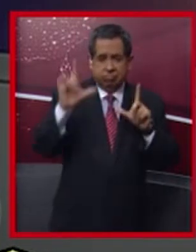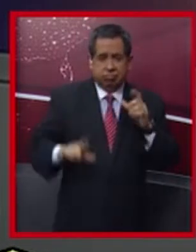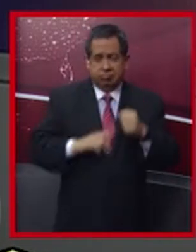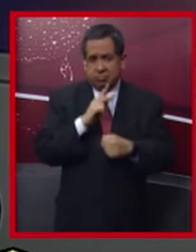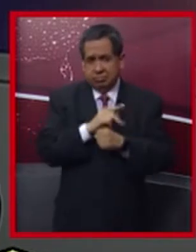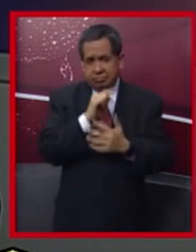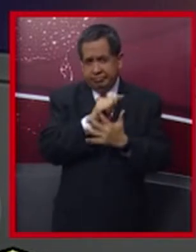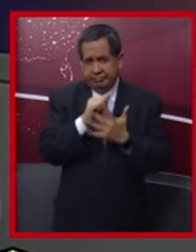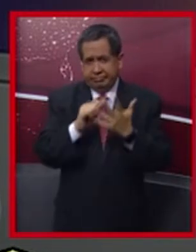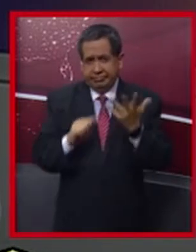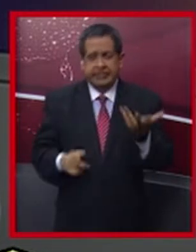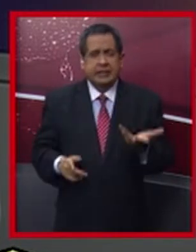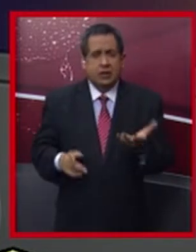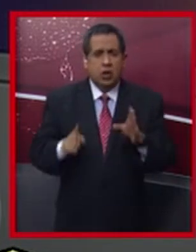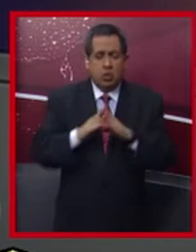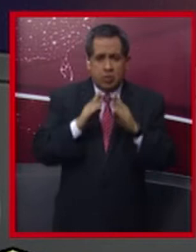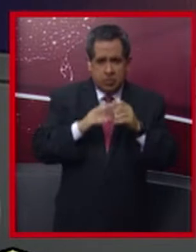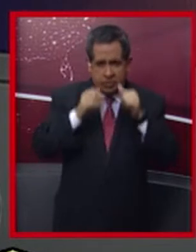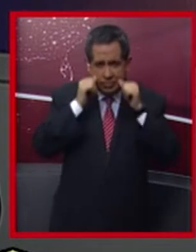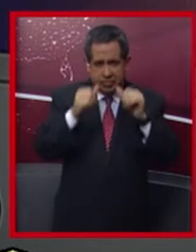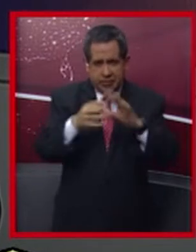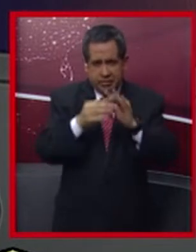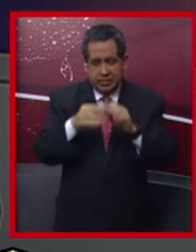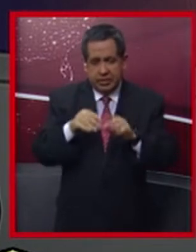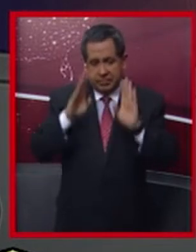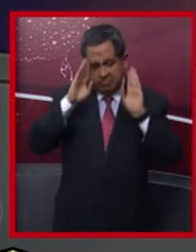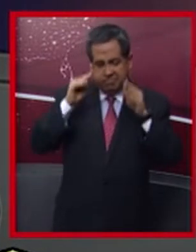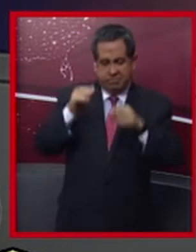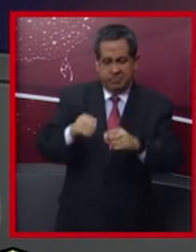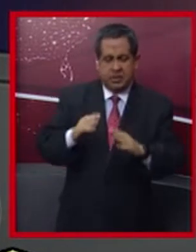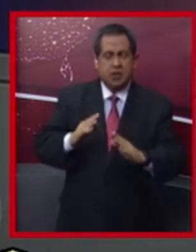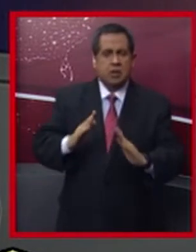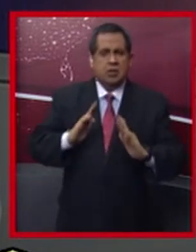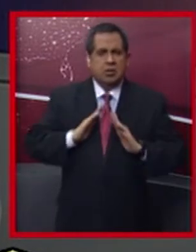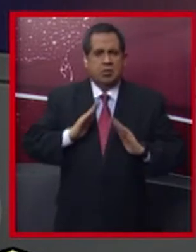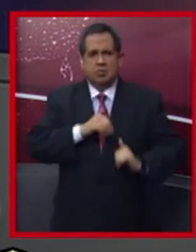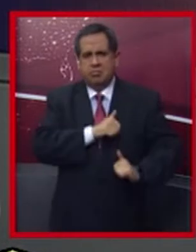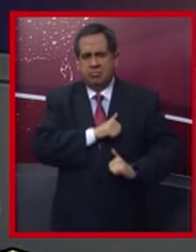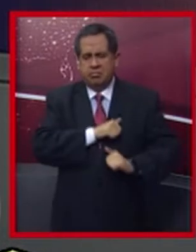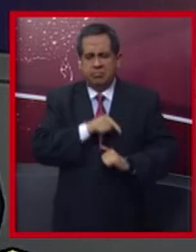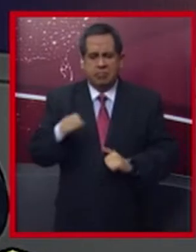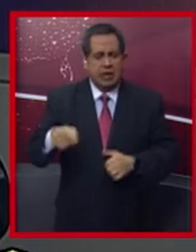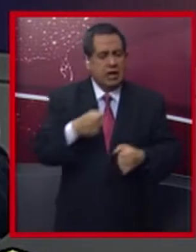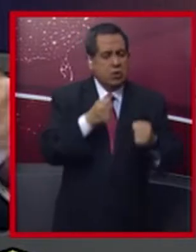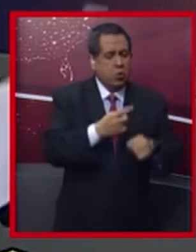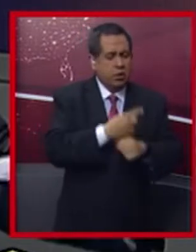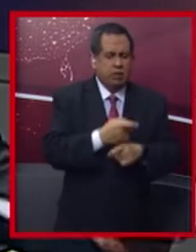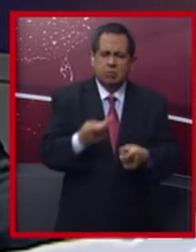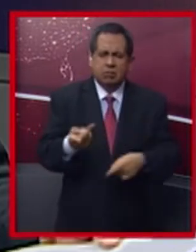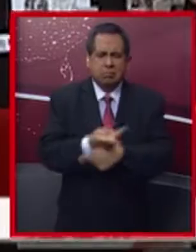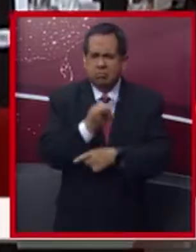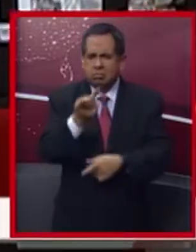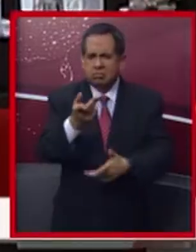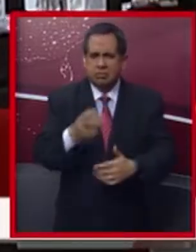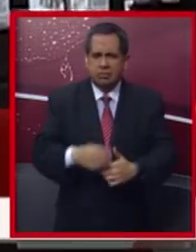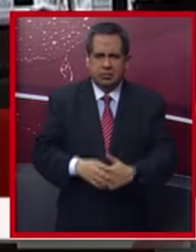nuestro país y sus cuestionamientos se enfocaron a la participación de las Fuerzas Armadas en tareas de seguridad.